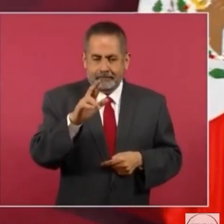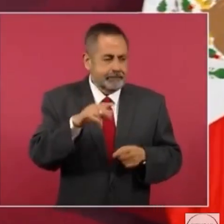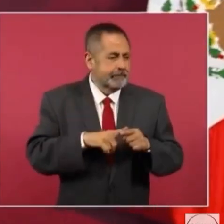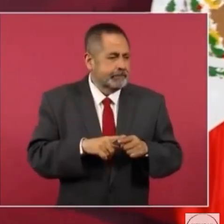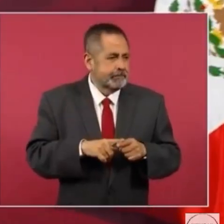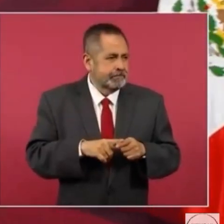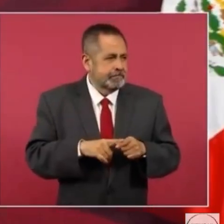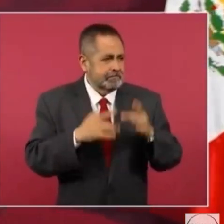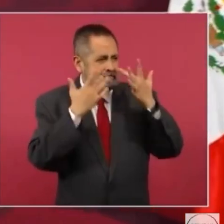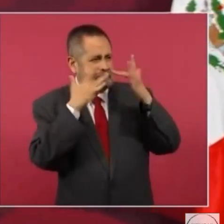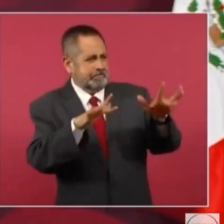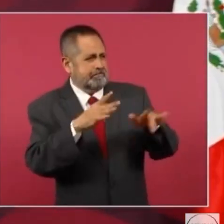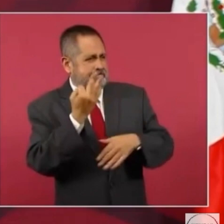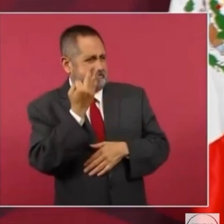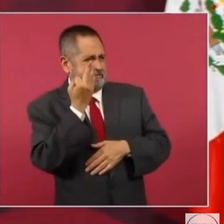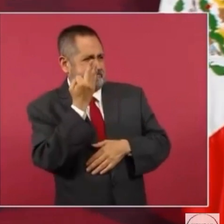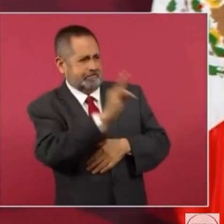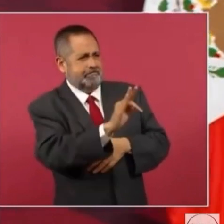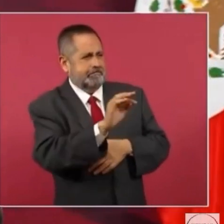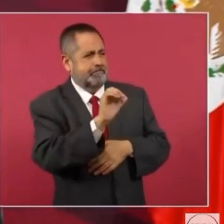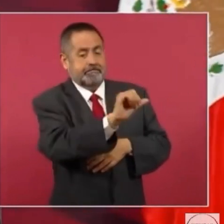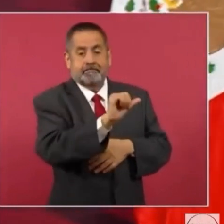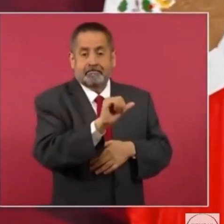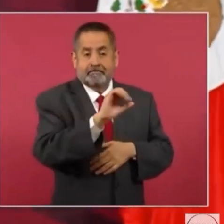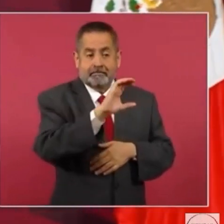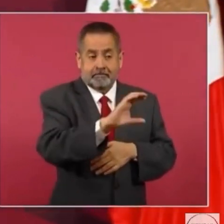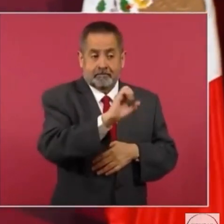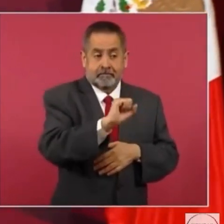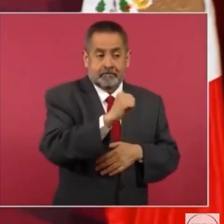cambiar de bando, chaquetear,